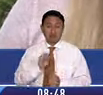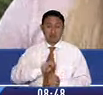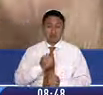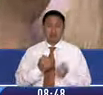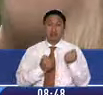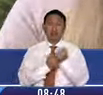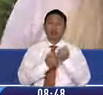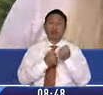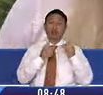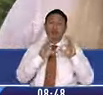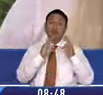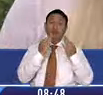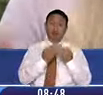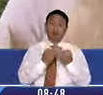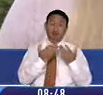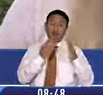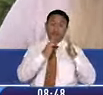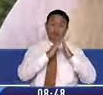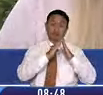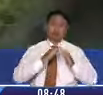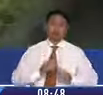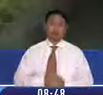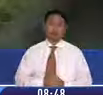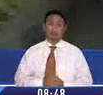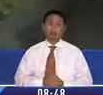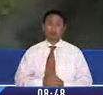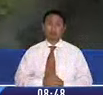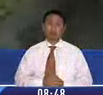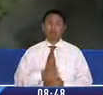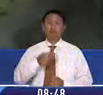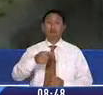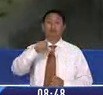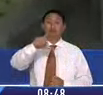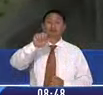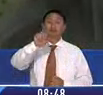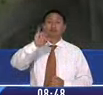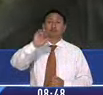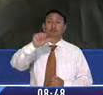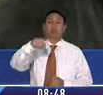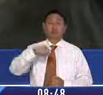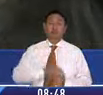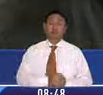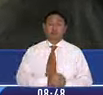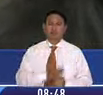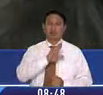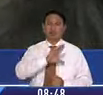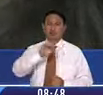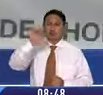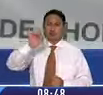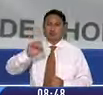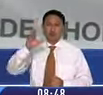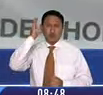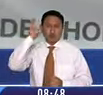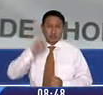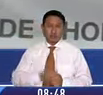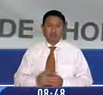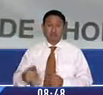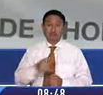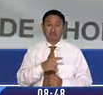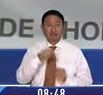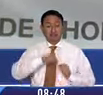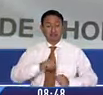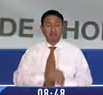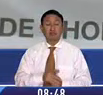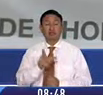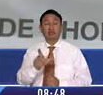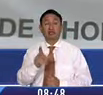sustento, tanto sea para su familia como para sí misma. Gloria forma parte de este 50% de mujeres que se han sumado a las